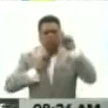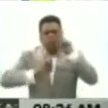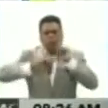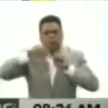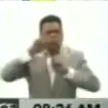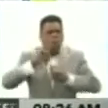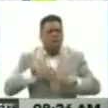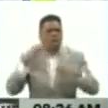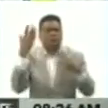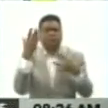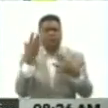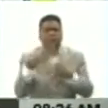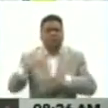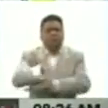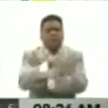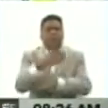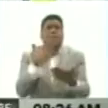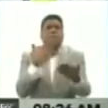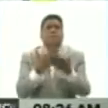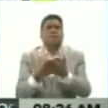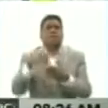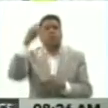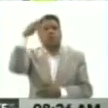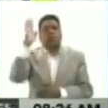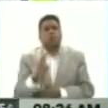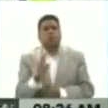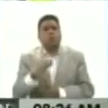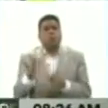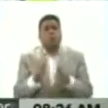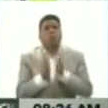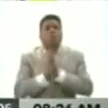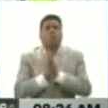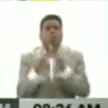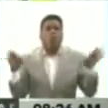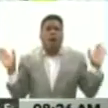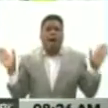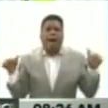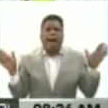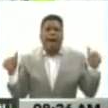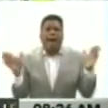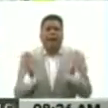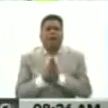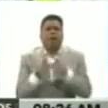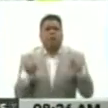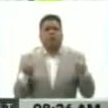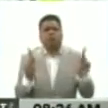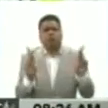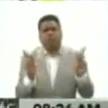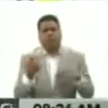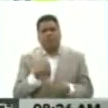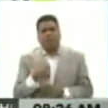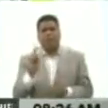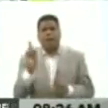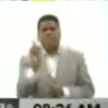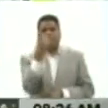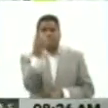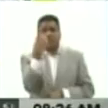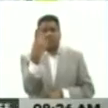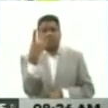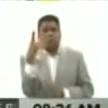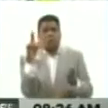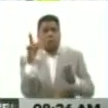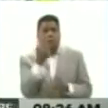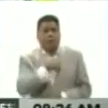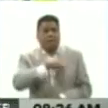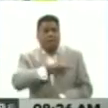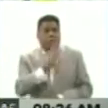no pasaba carne nada, pidiéndole a Dios que me mandara un ángel, que me ayudara a recuperar, que me diera una oportunidad. Y bueno, el 1 de enero nada. El